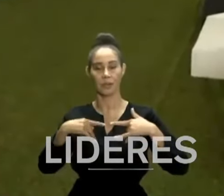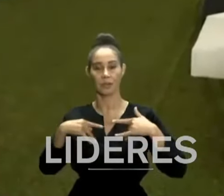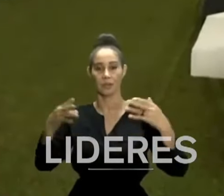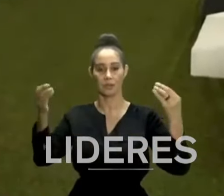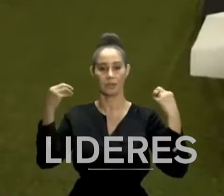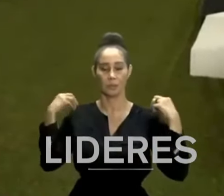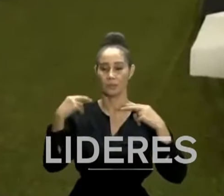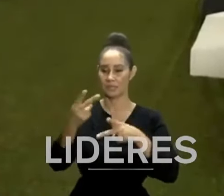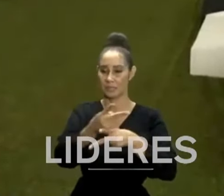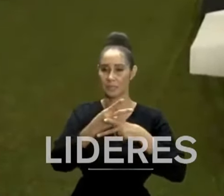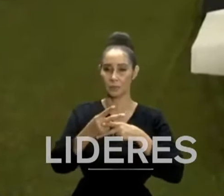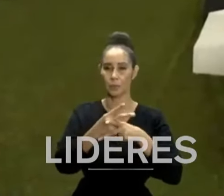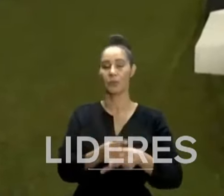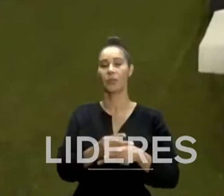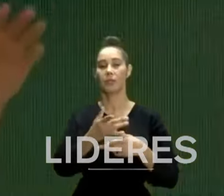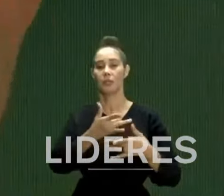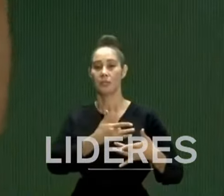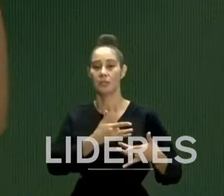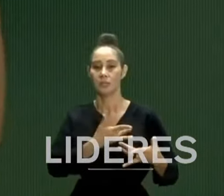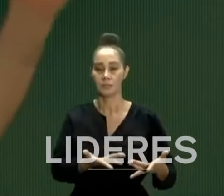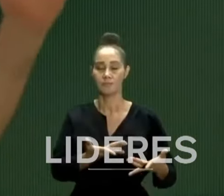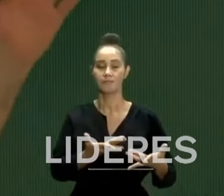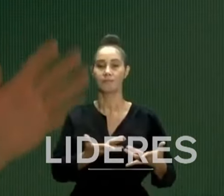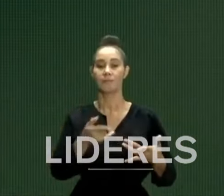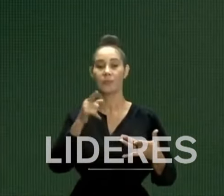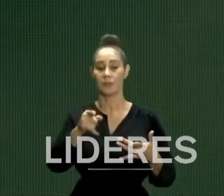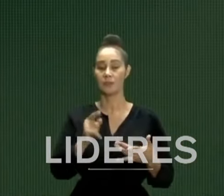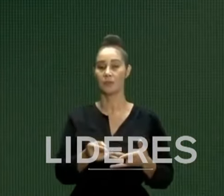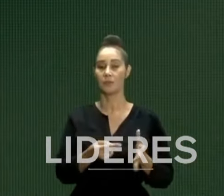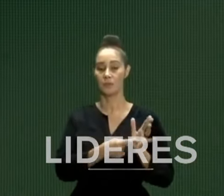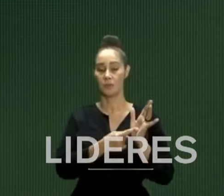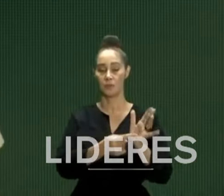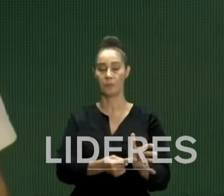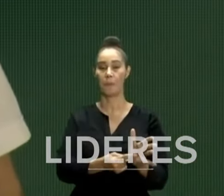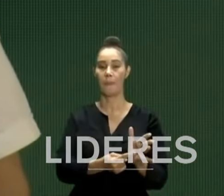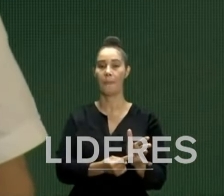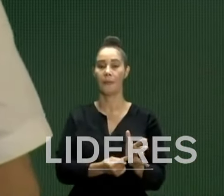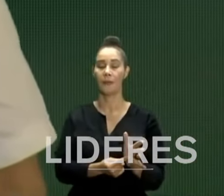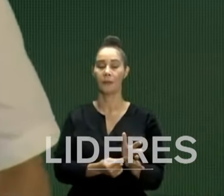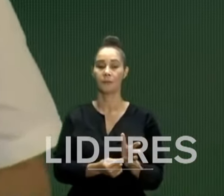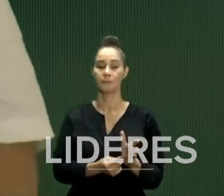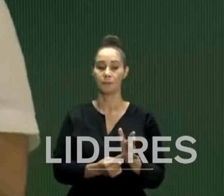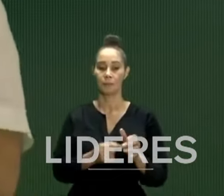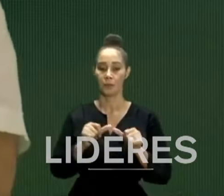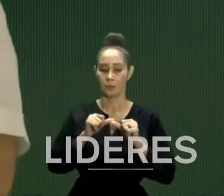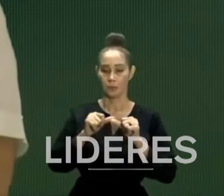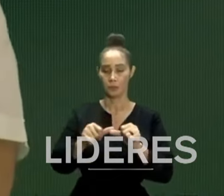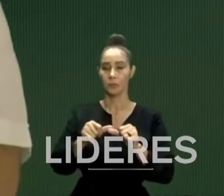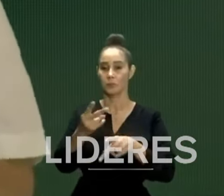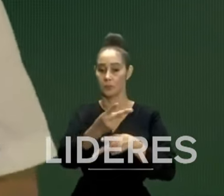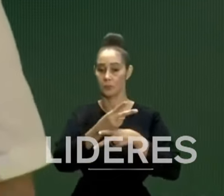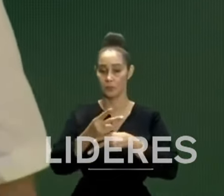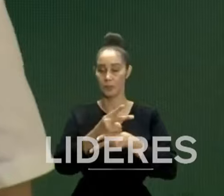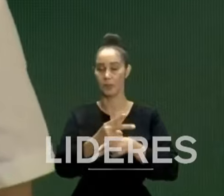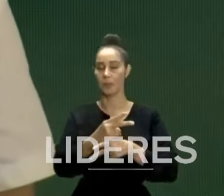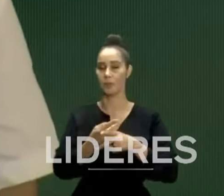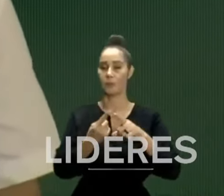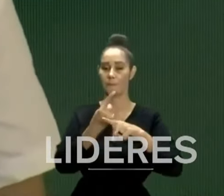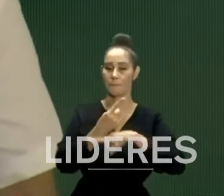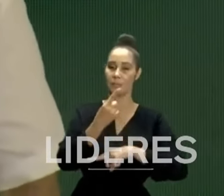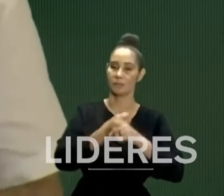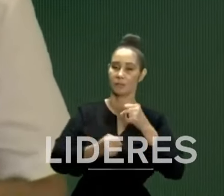deportivos, y eso es lo que va a garantizar la calidad que tiene que continuar existiendo durante meses y